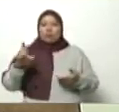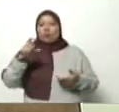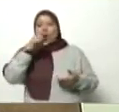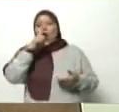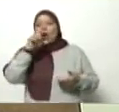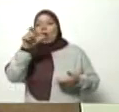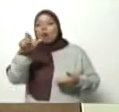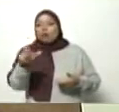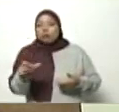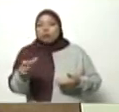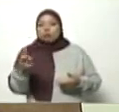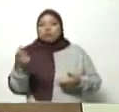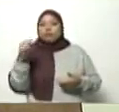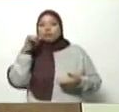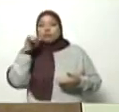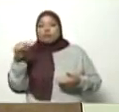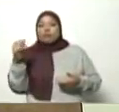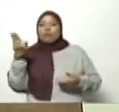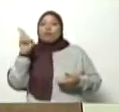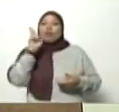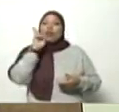en estos días que la mamá